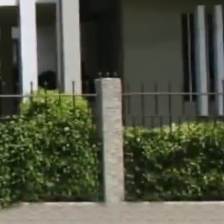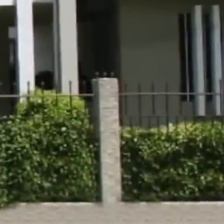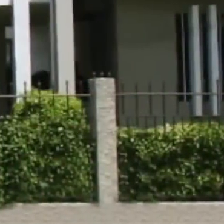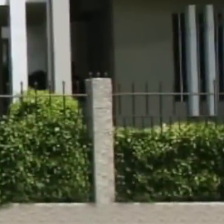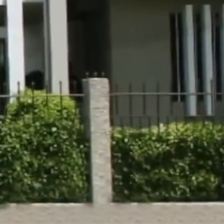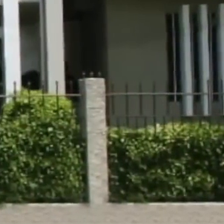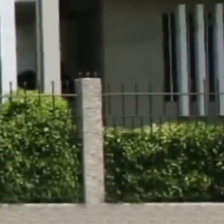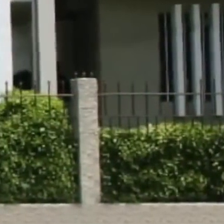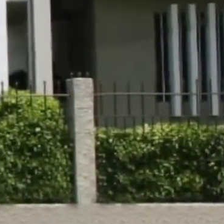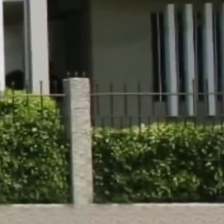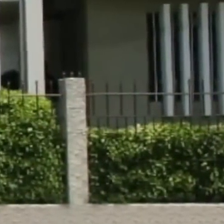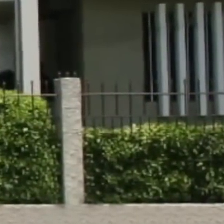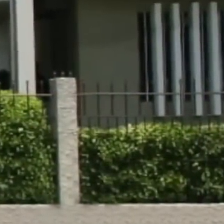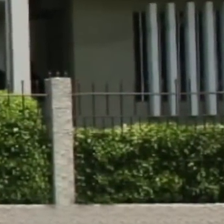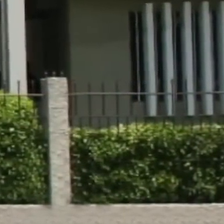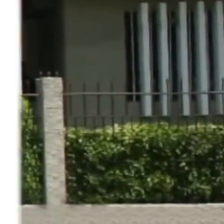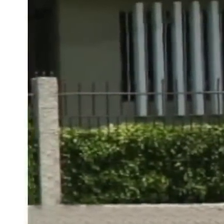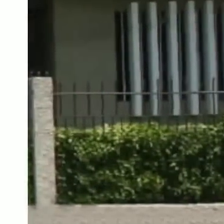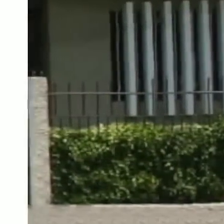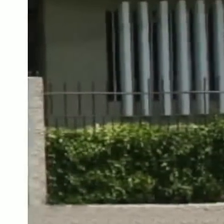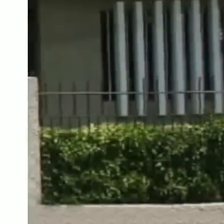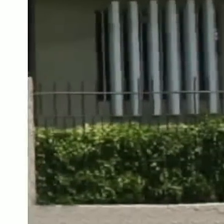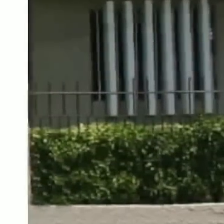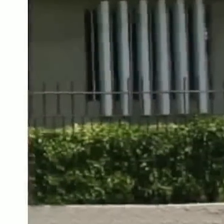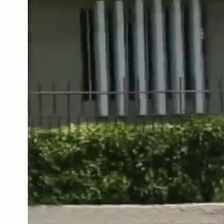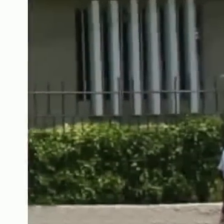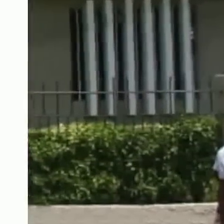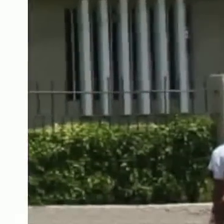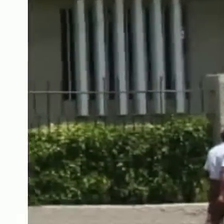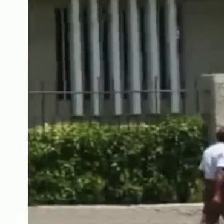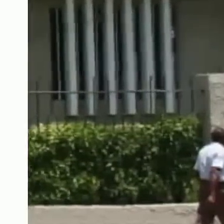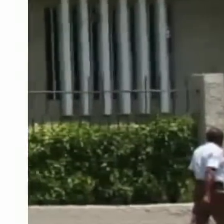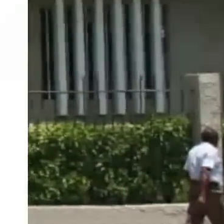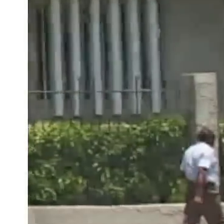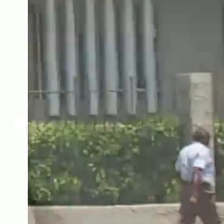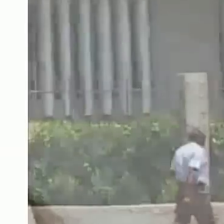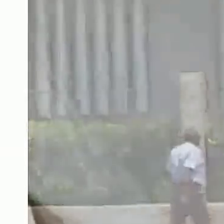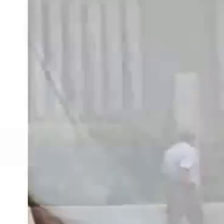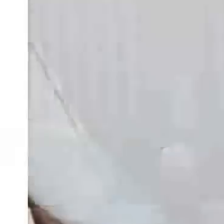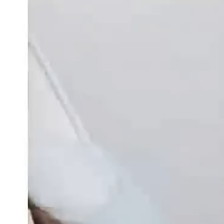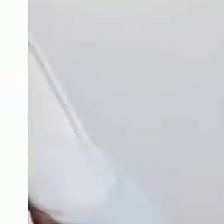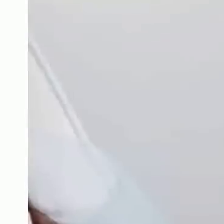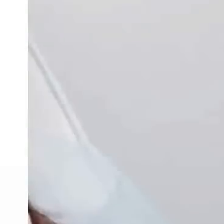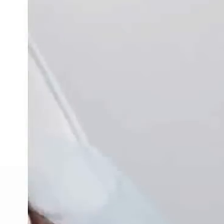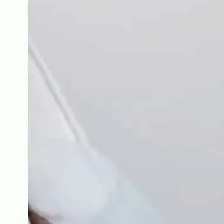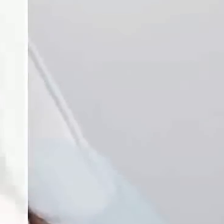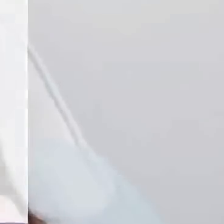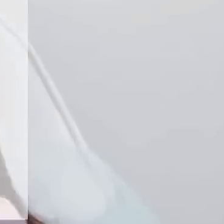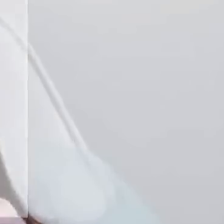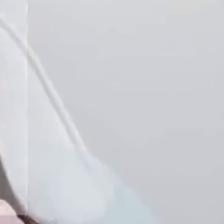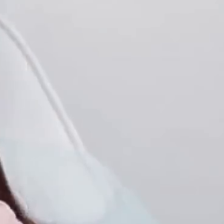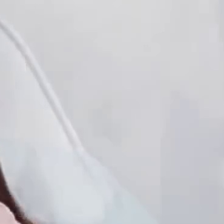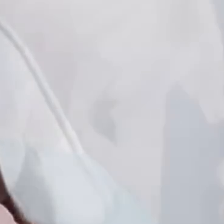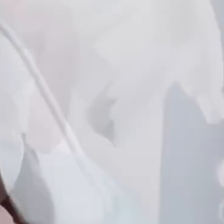la sociedad Dominicana de dermatología publicó recientemente un comunicado quejándose sobre el intrusismo en esta profesión